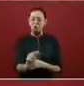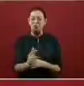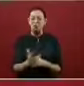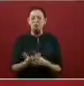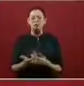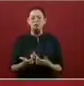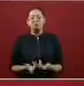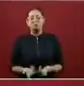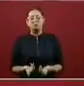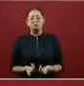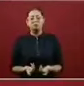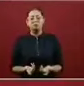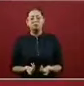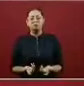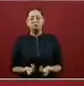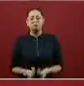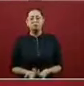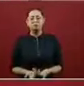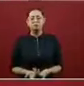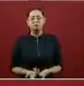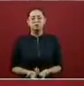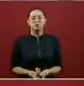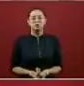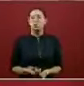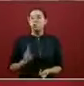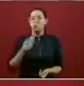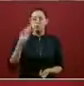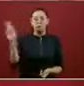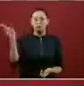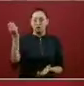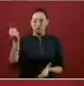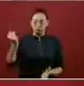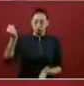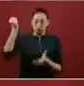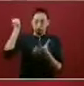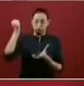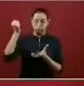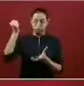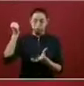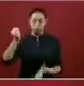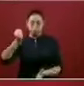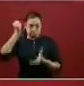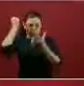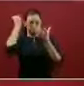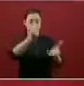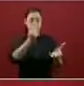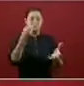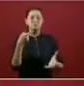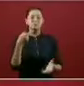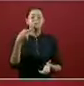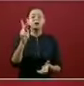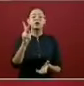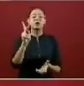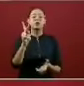Entonces, pueden tener las universidades más presupuesto, pero se queda arriba.